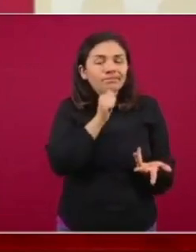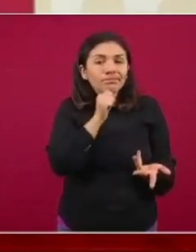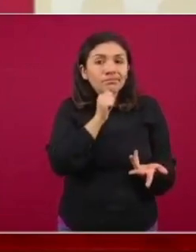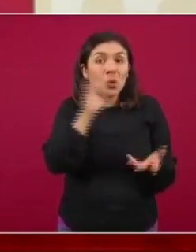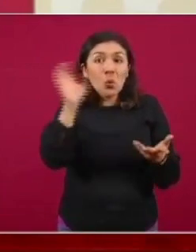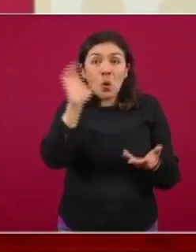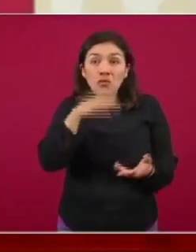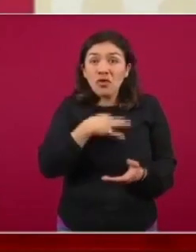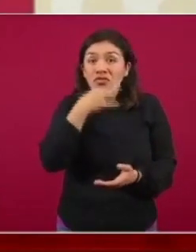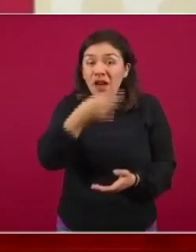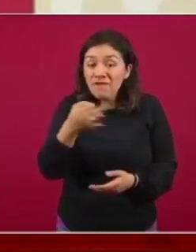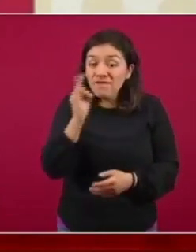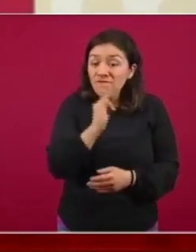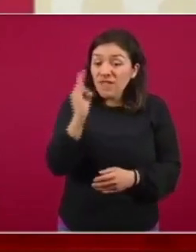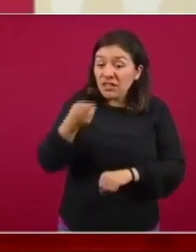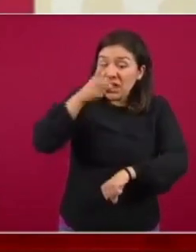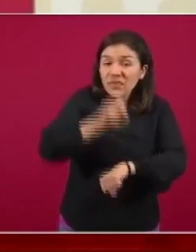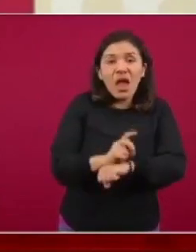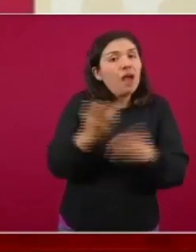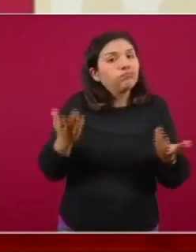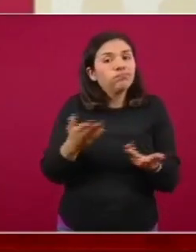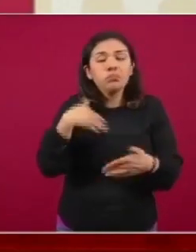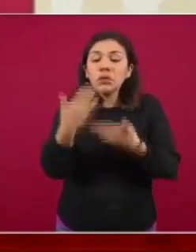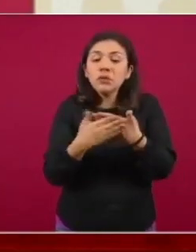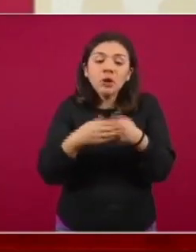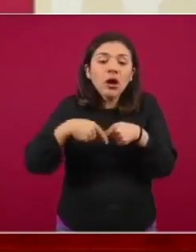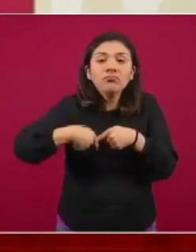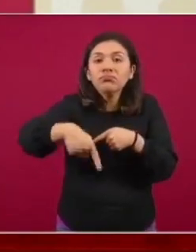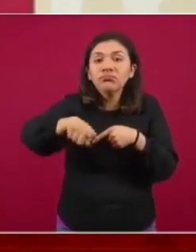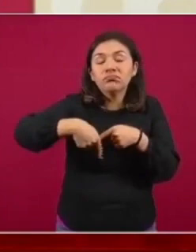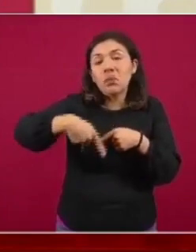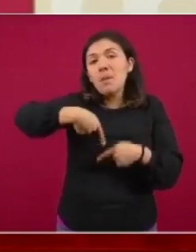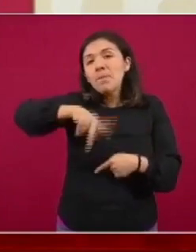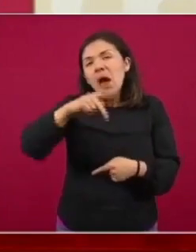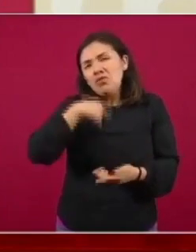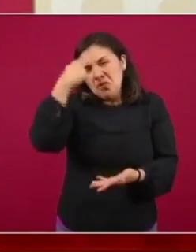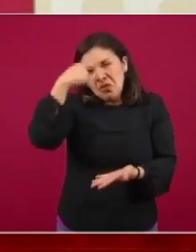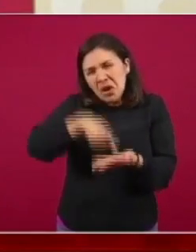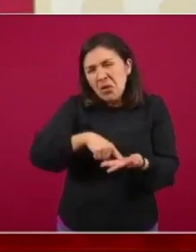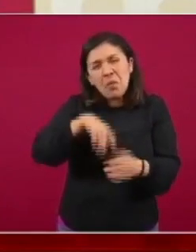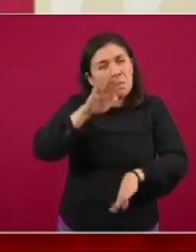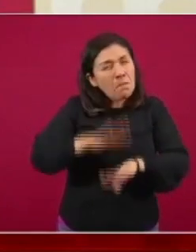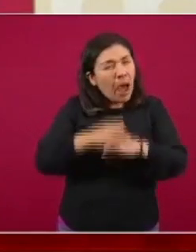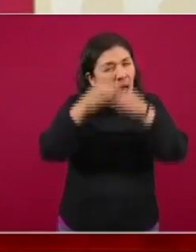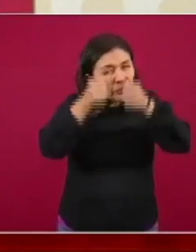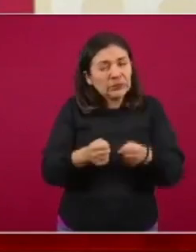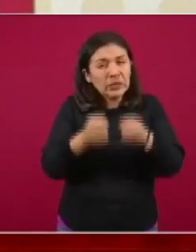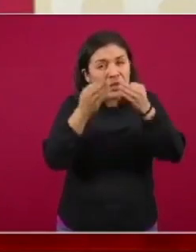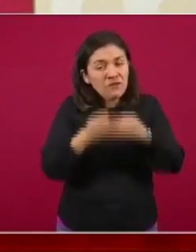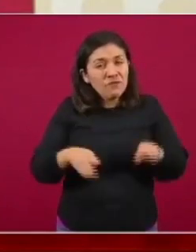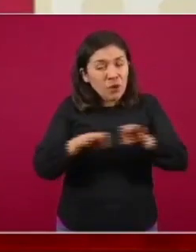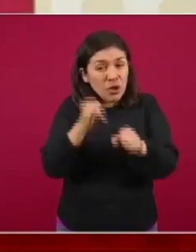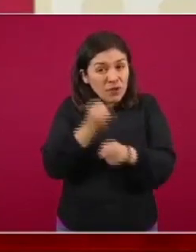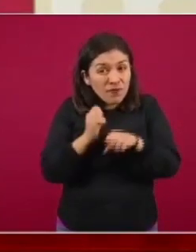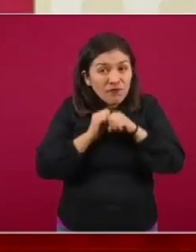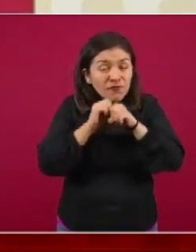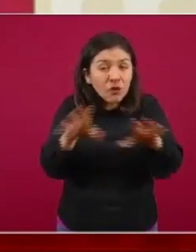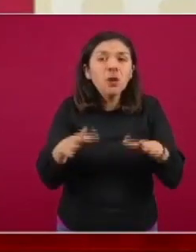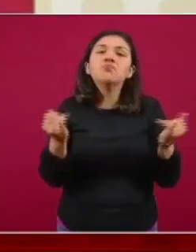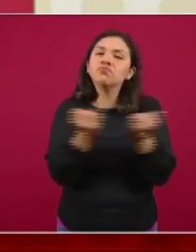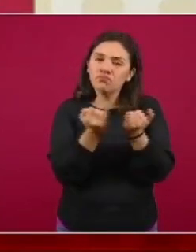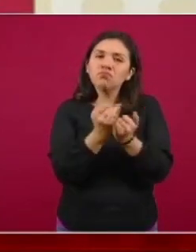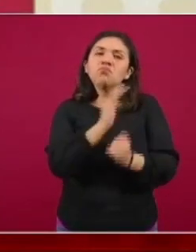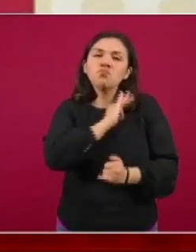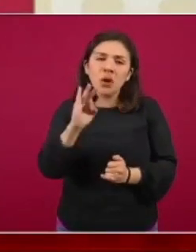no puedo darle el día, estamos esperando que en los próximos días, pero yo creo que para mayor información, también, pues